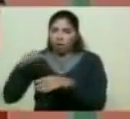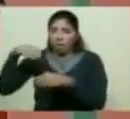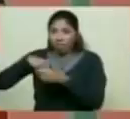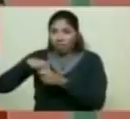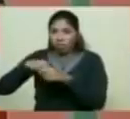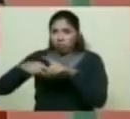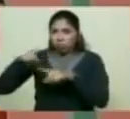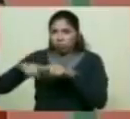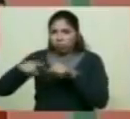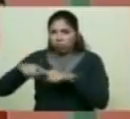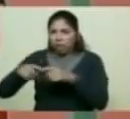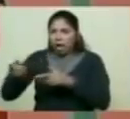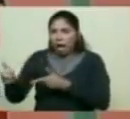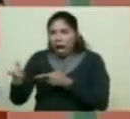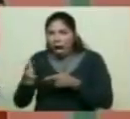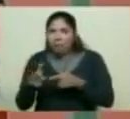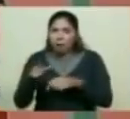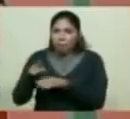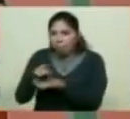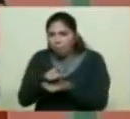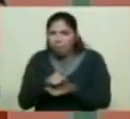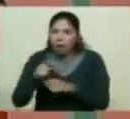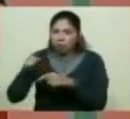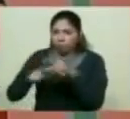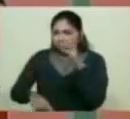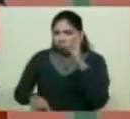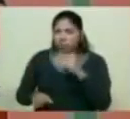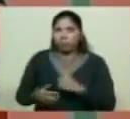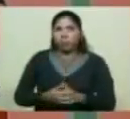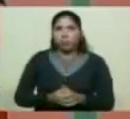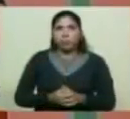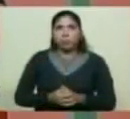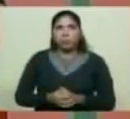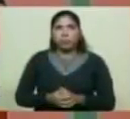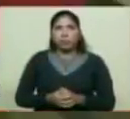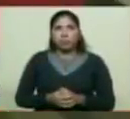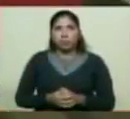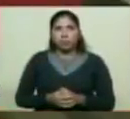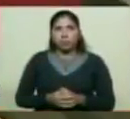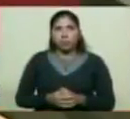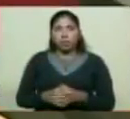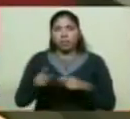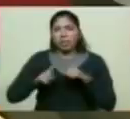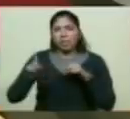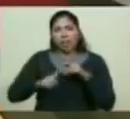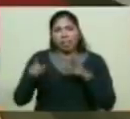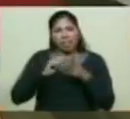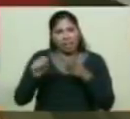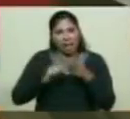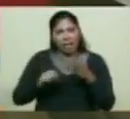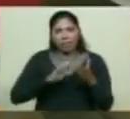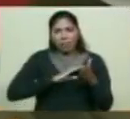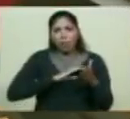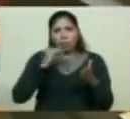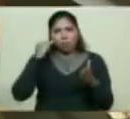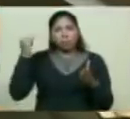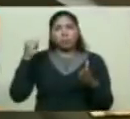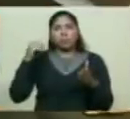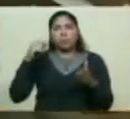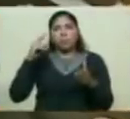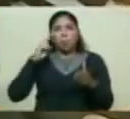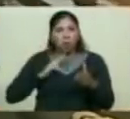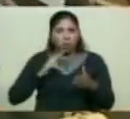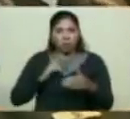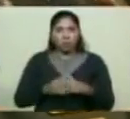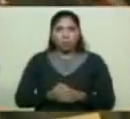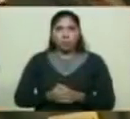responde son varias varias cartas en función de este litigio de las boletas